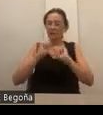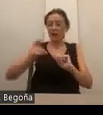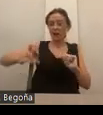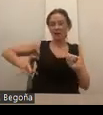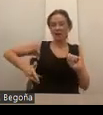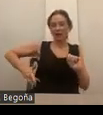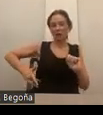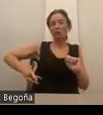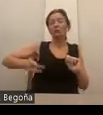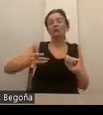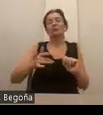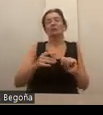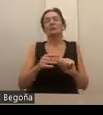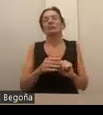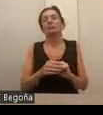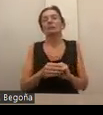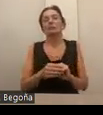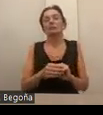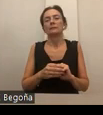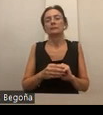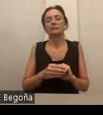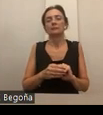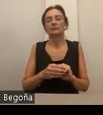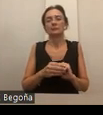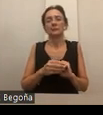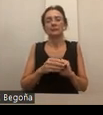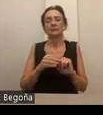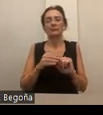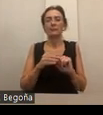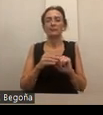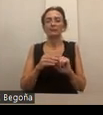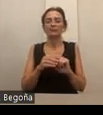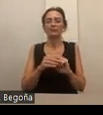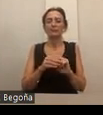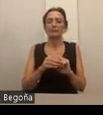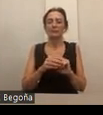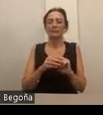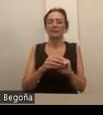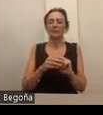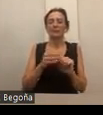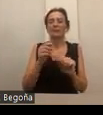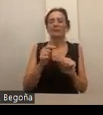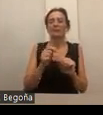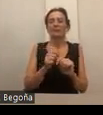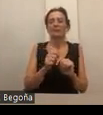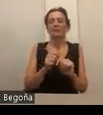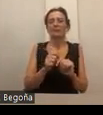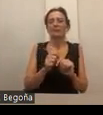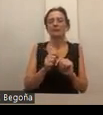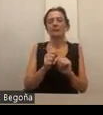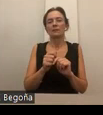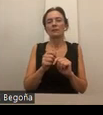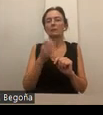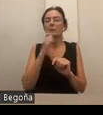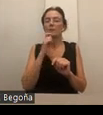la insulina, recordad que el mecanismo, así de forma muy sintética, como la insulina